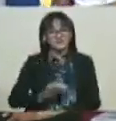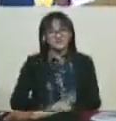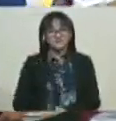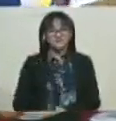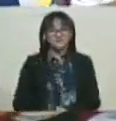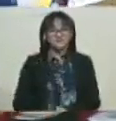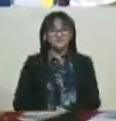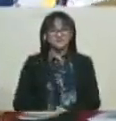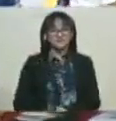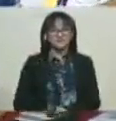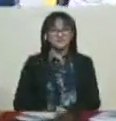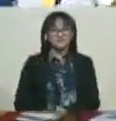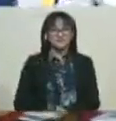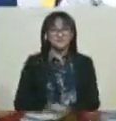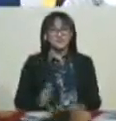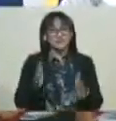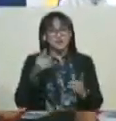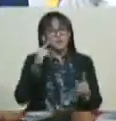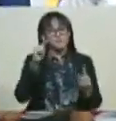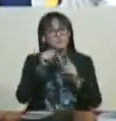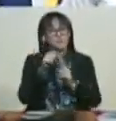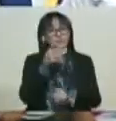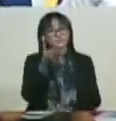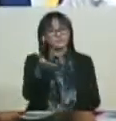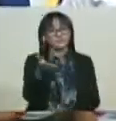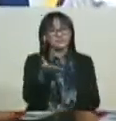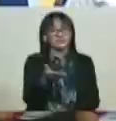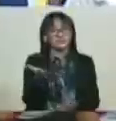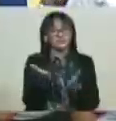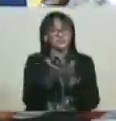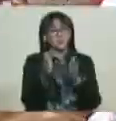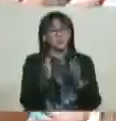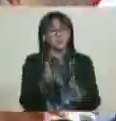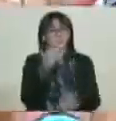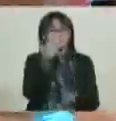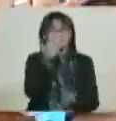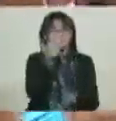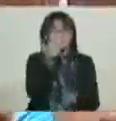y vamos a ganar por ti estudiante